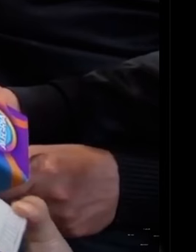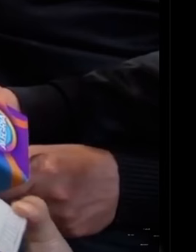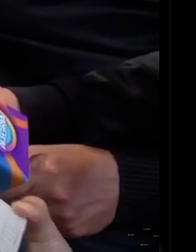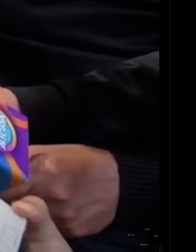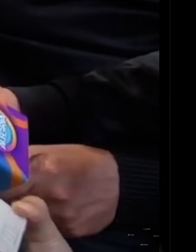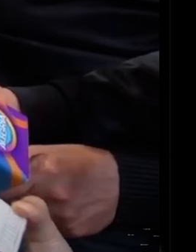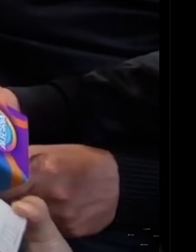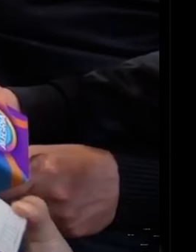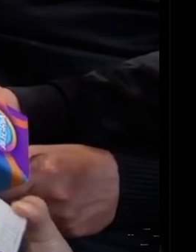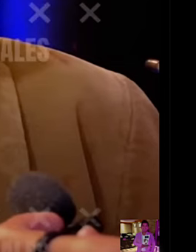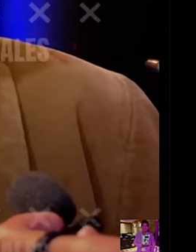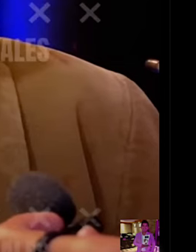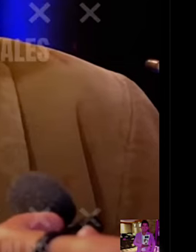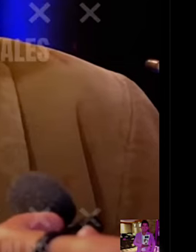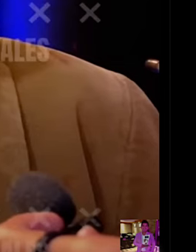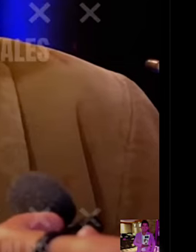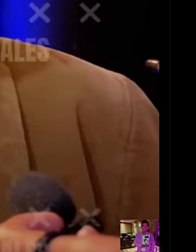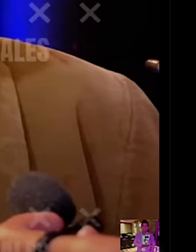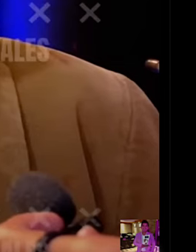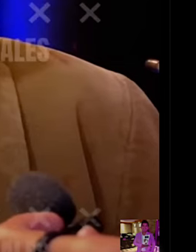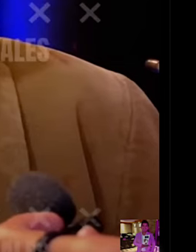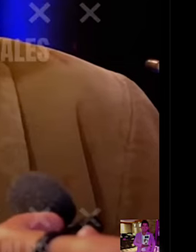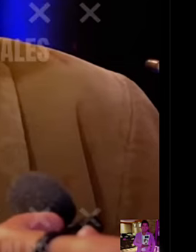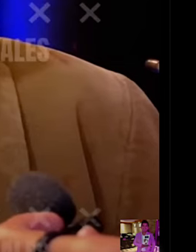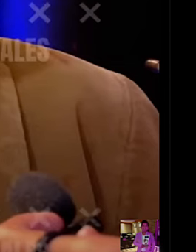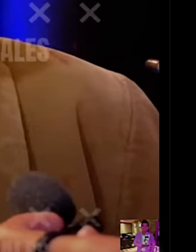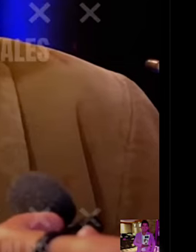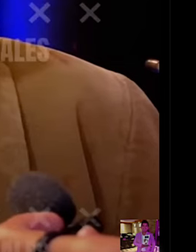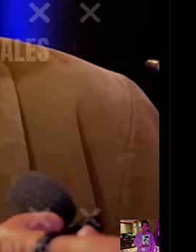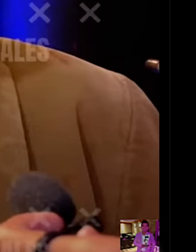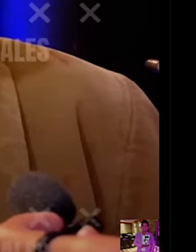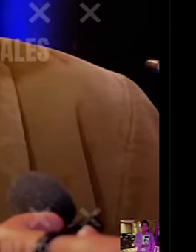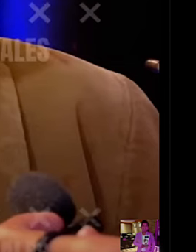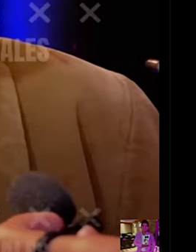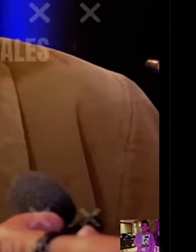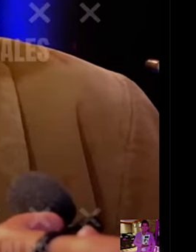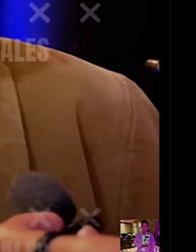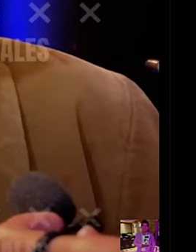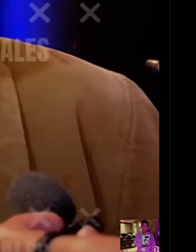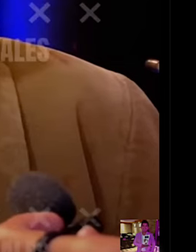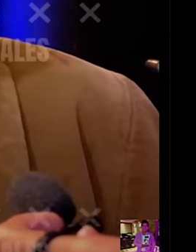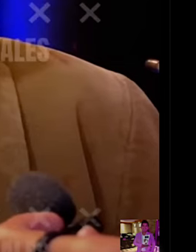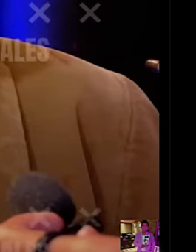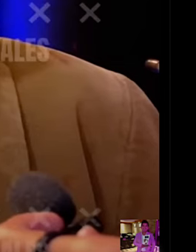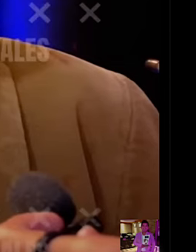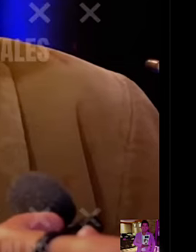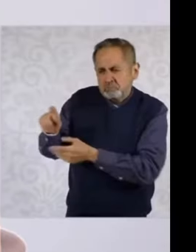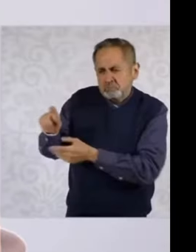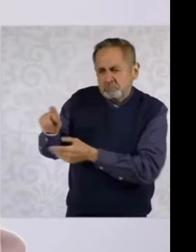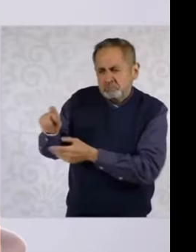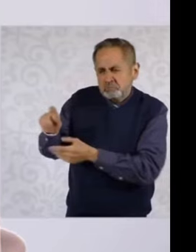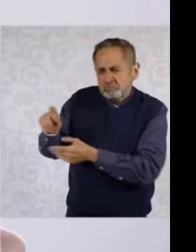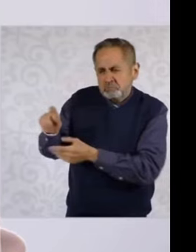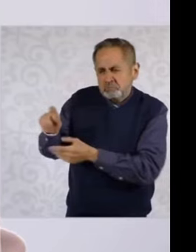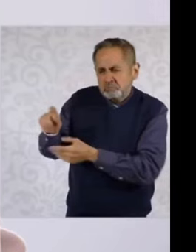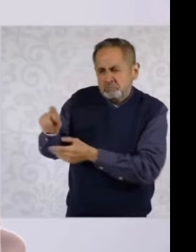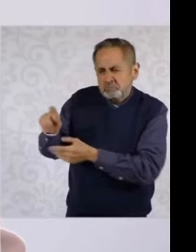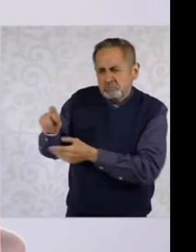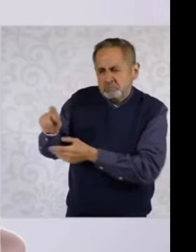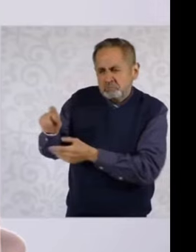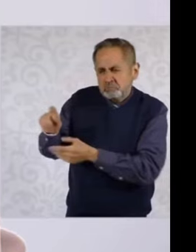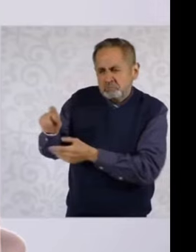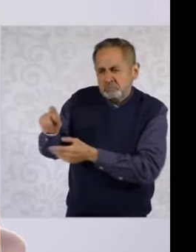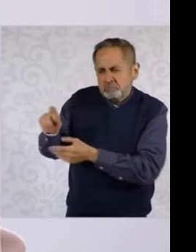damos cuenta de que el tigre saldrá a rugir cada vez más fuerte cada vez que traten de